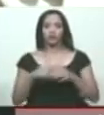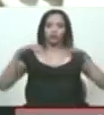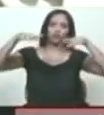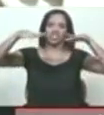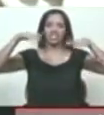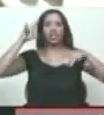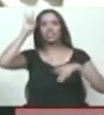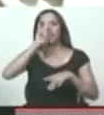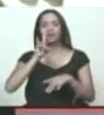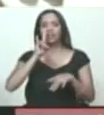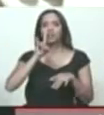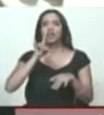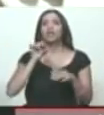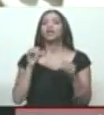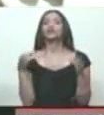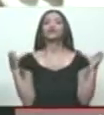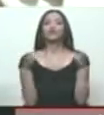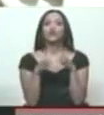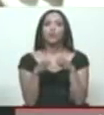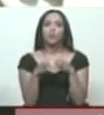diabólico y su grupo